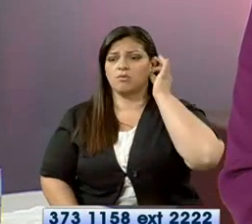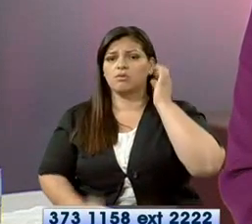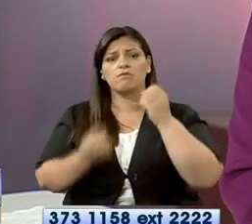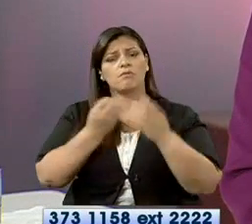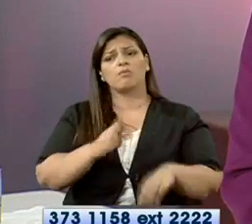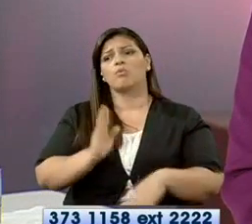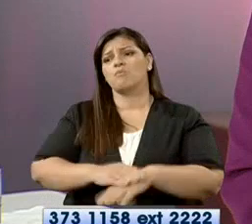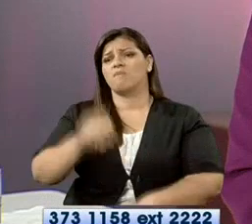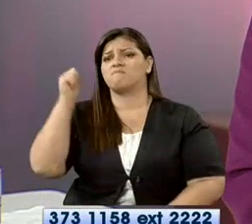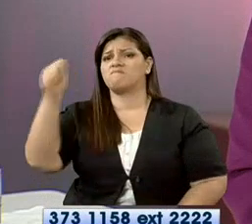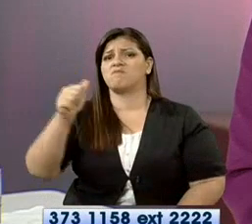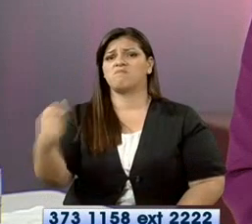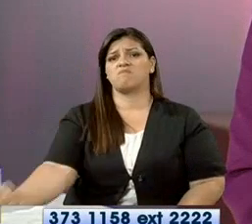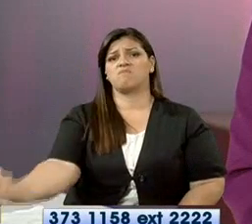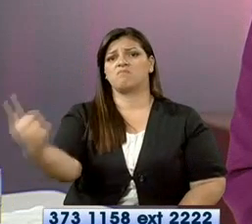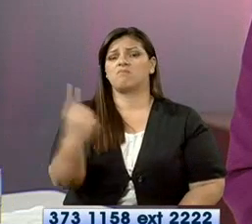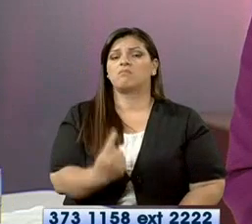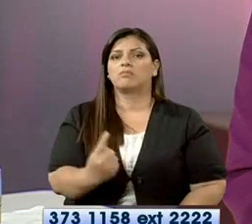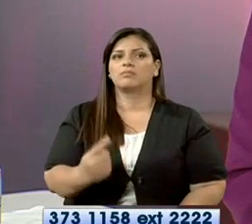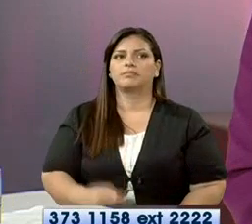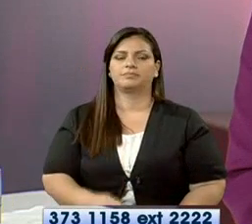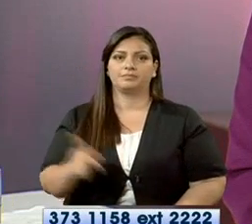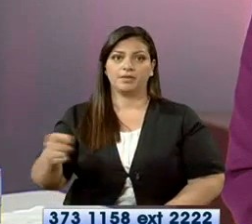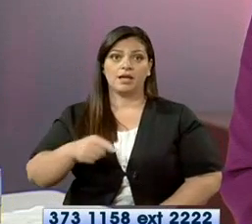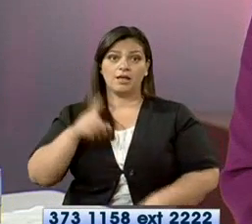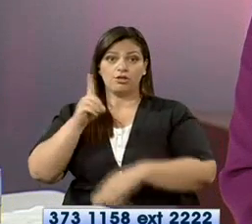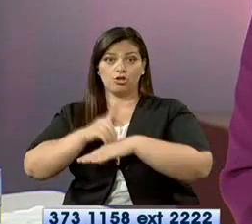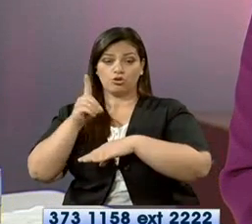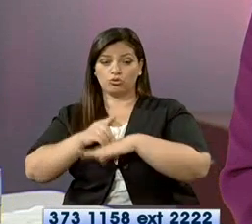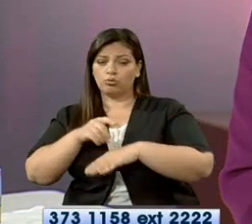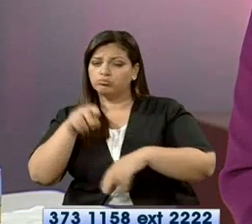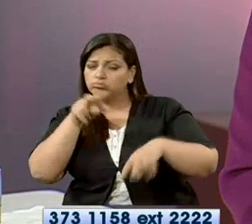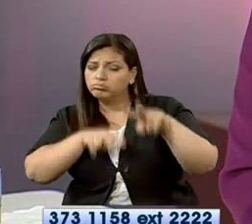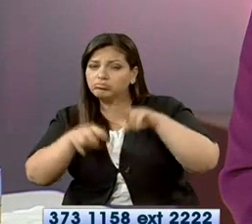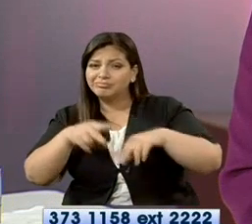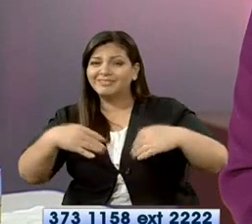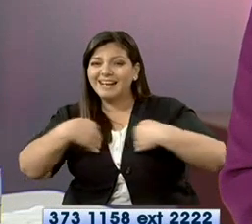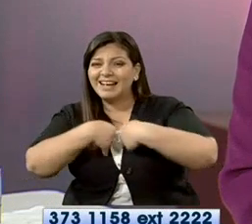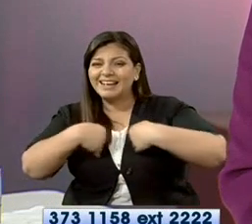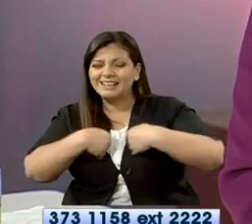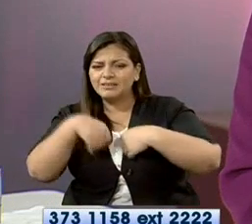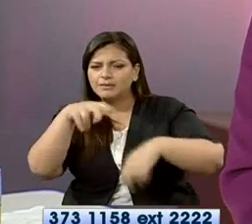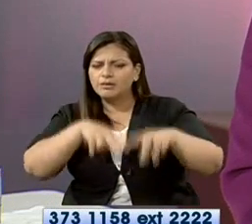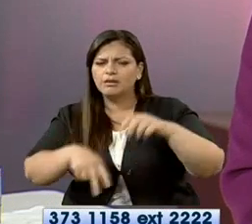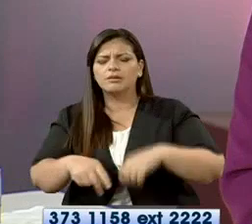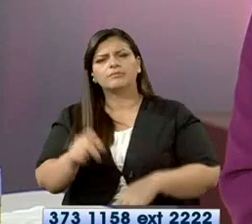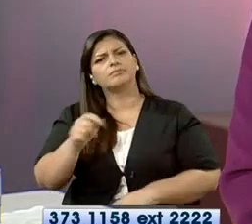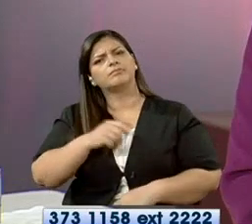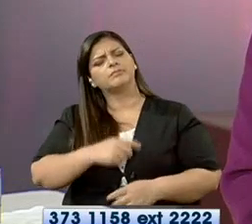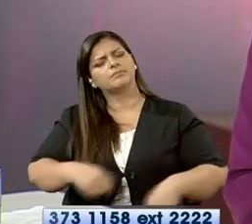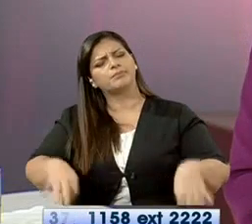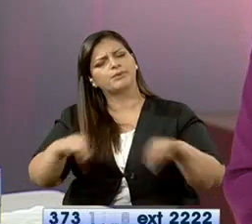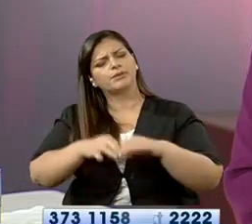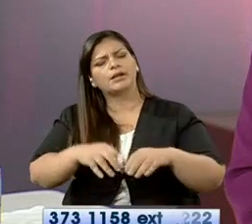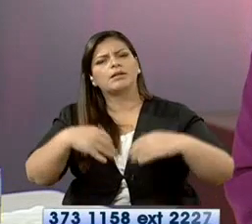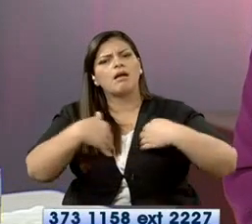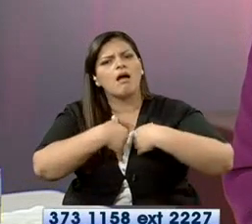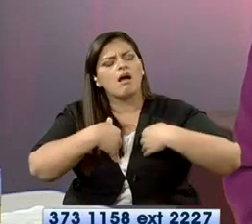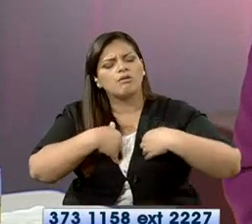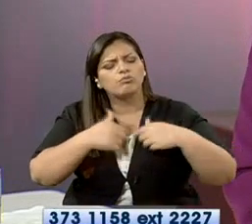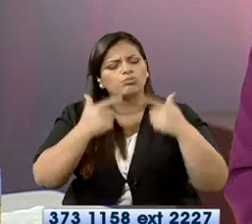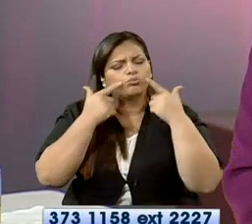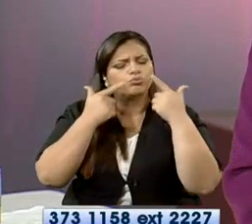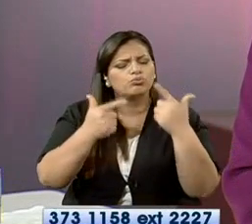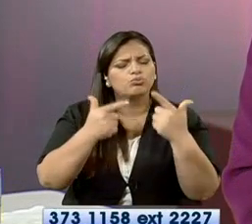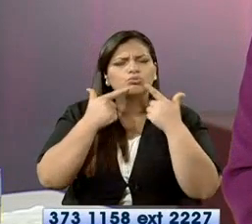hablan de la responsabilidad que se adquiere al adoptar un animalito, más aún de las precauciones a tomar